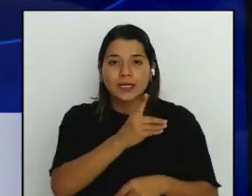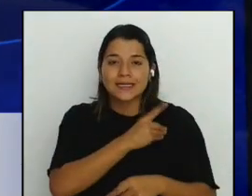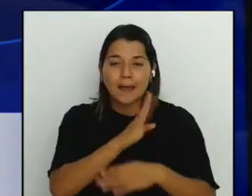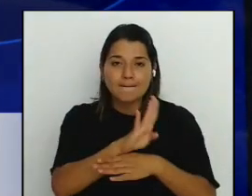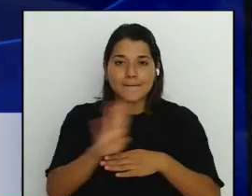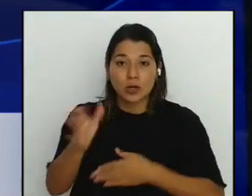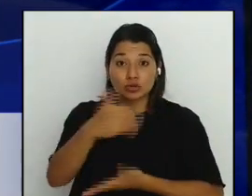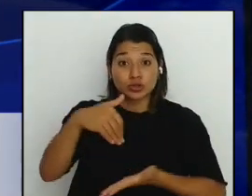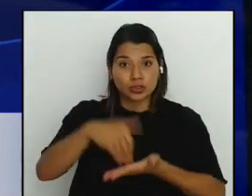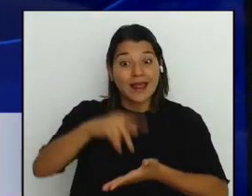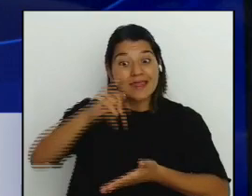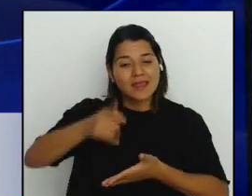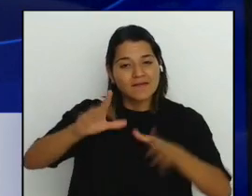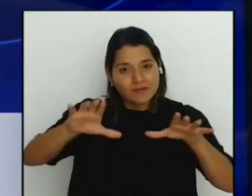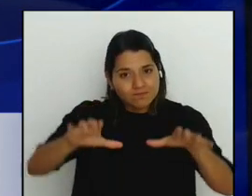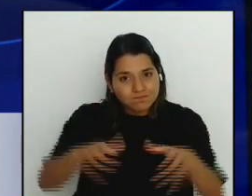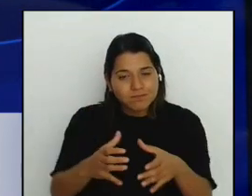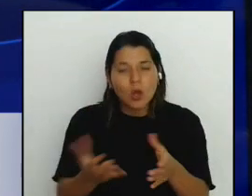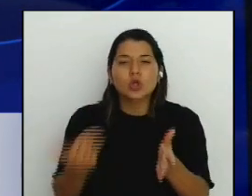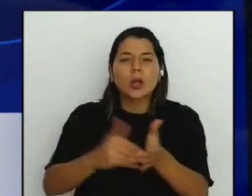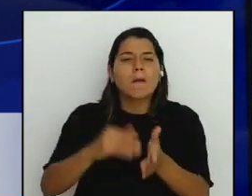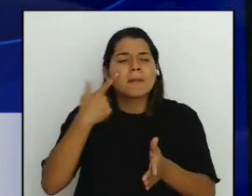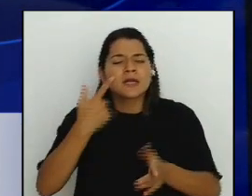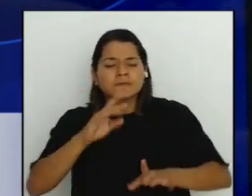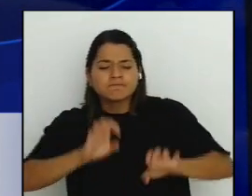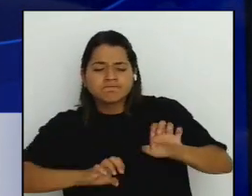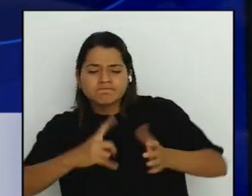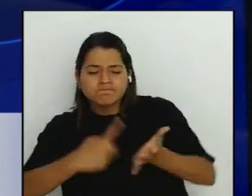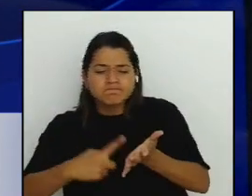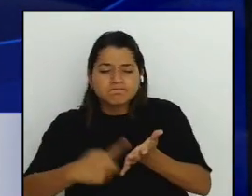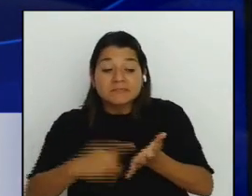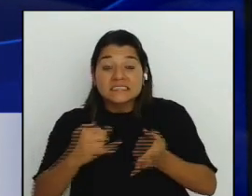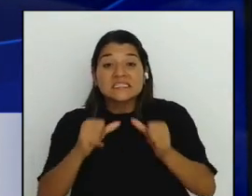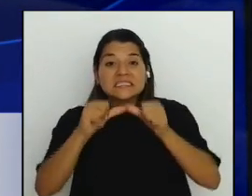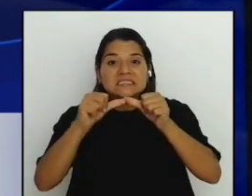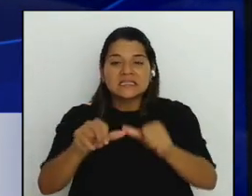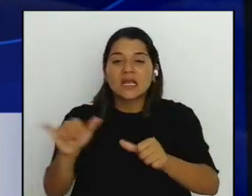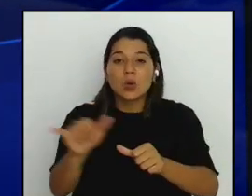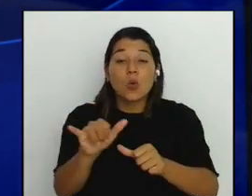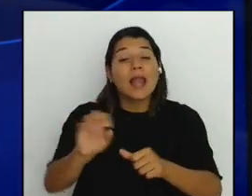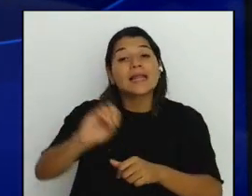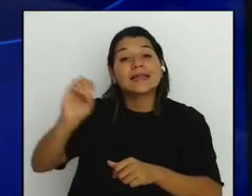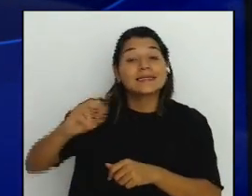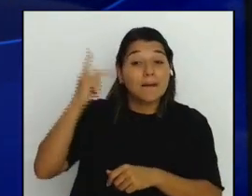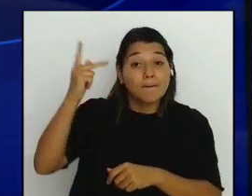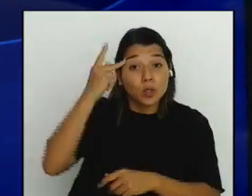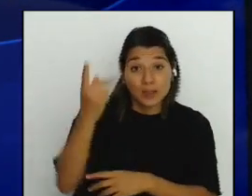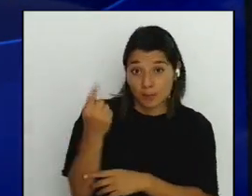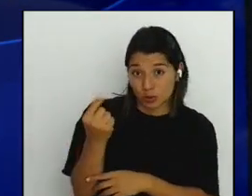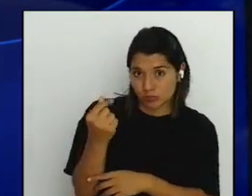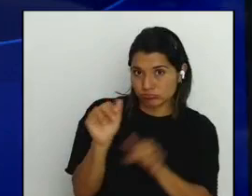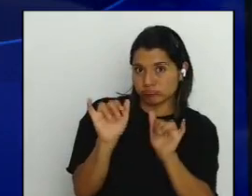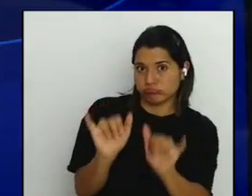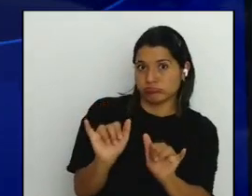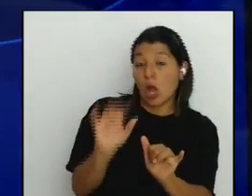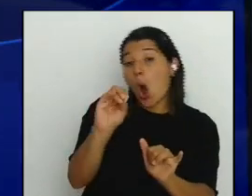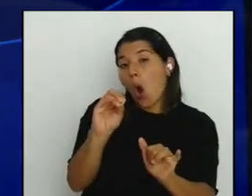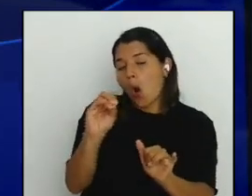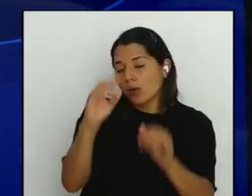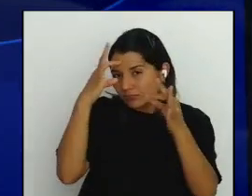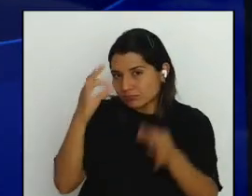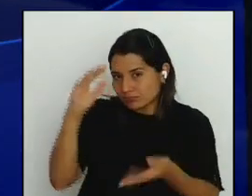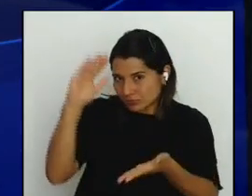para evaluar si mantiene la tasa política monetaria en esa cifra o la reduce. Recordemos